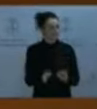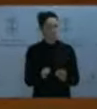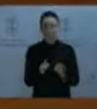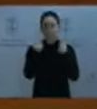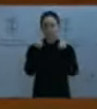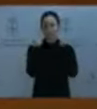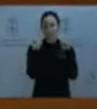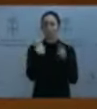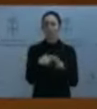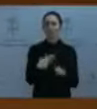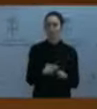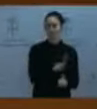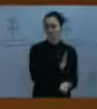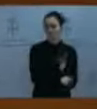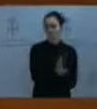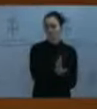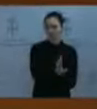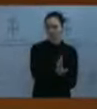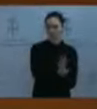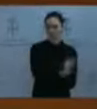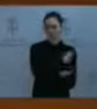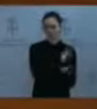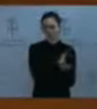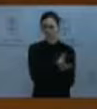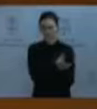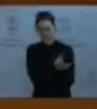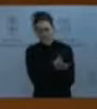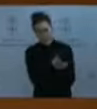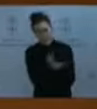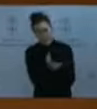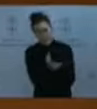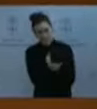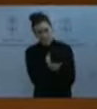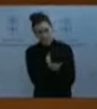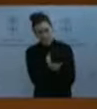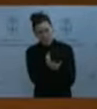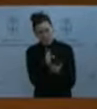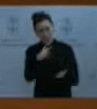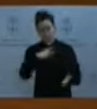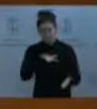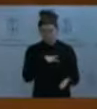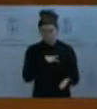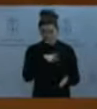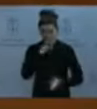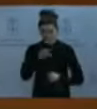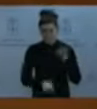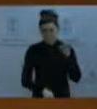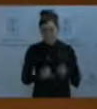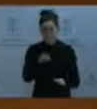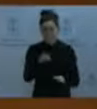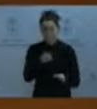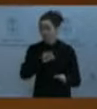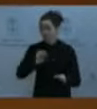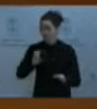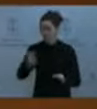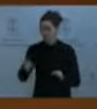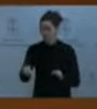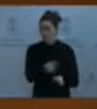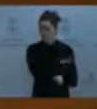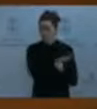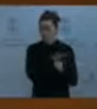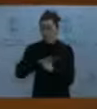vía judicial, lo hemos hecho en todas las instancias. En diciembre, cuando